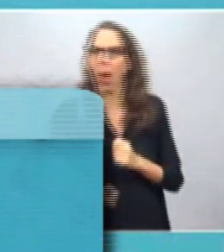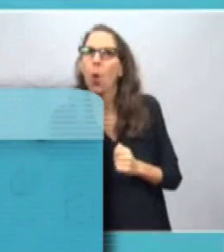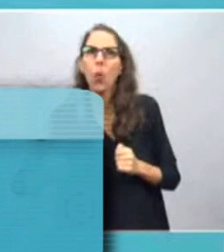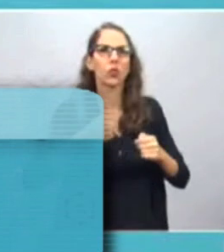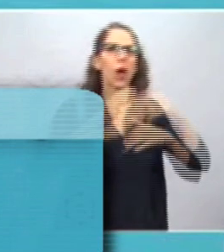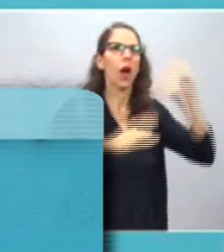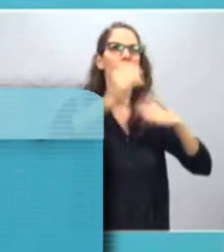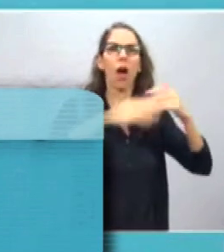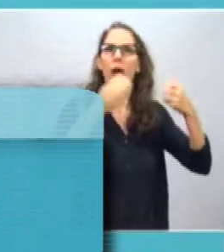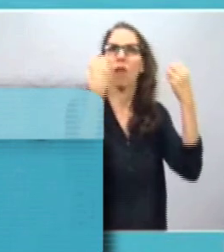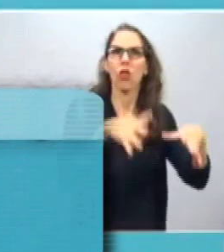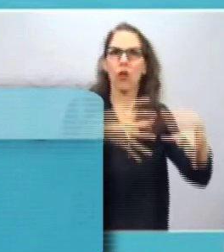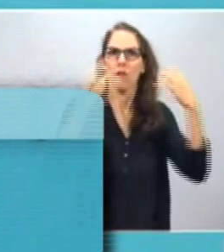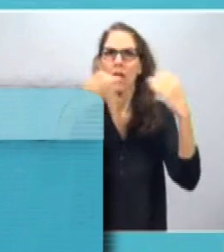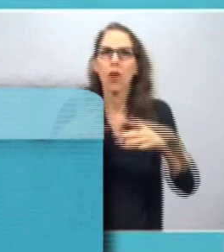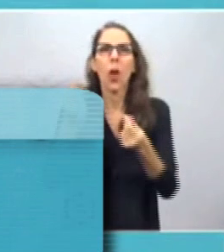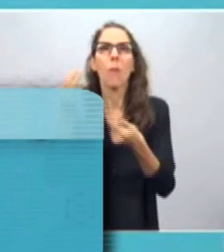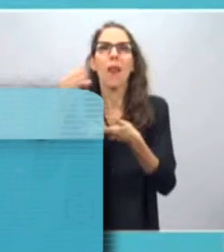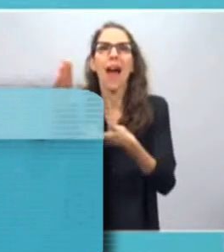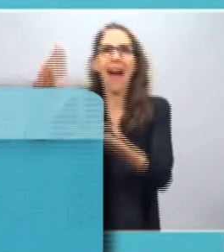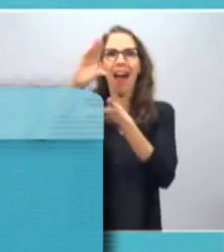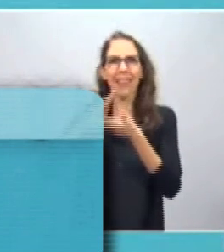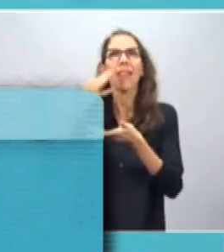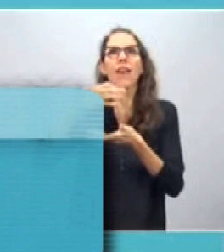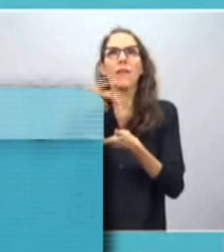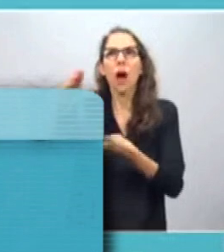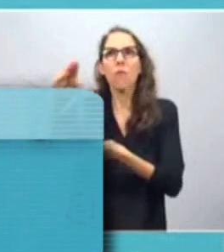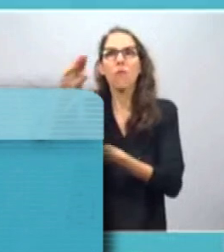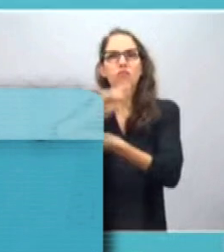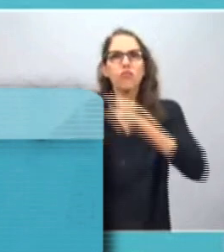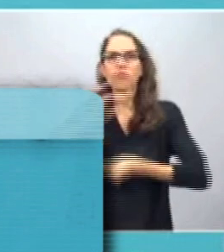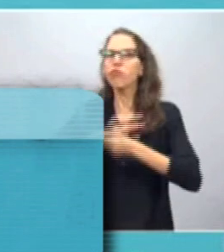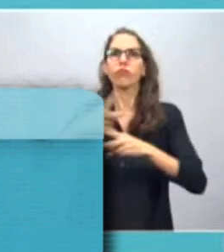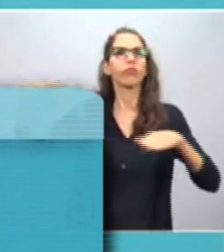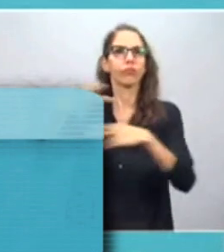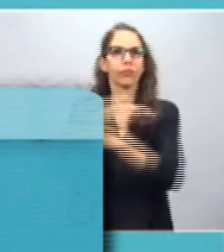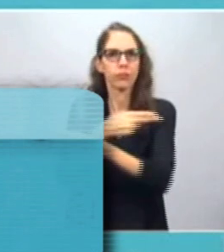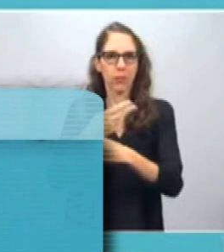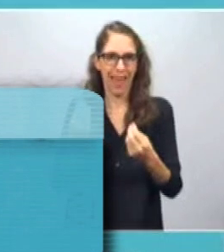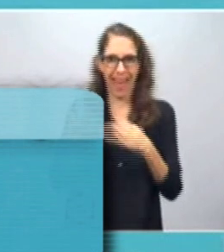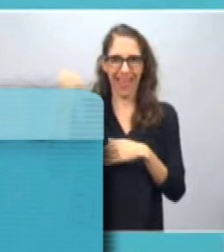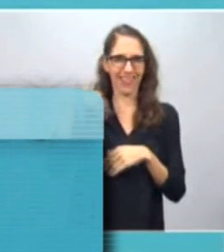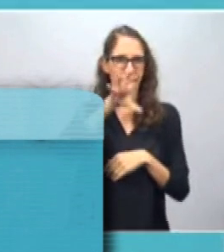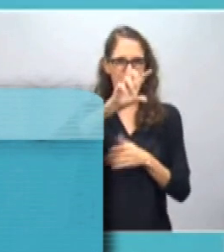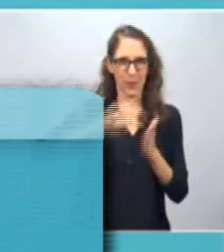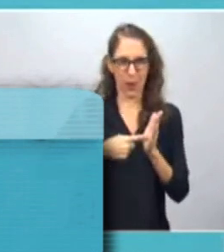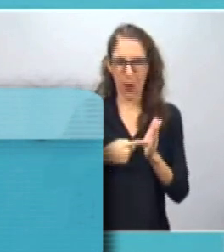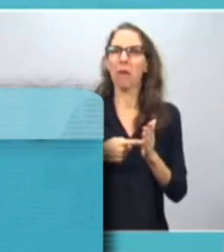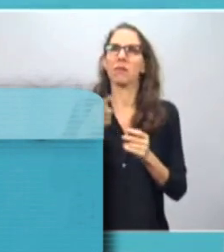obras, eliminación de transferencias no automáticas que recibía la provincia de Buenos Aires con el objetivo de equiparar